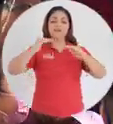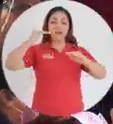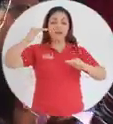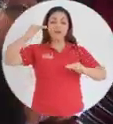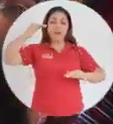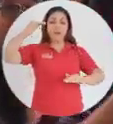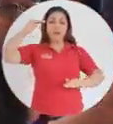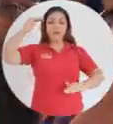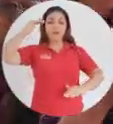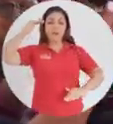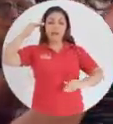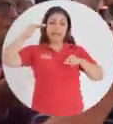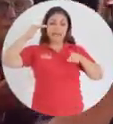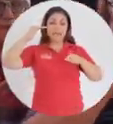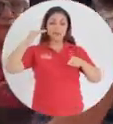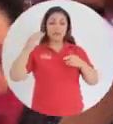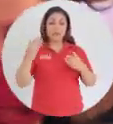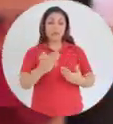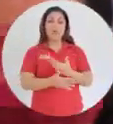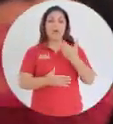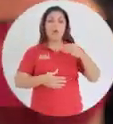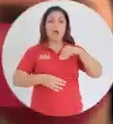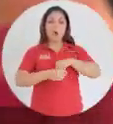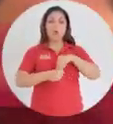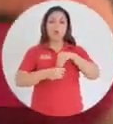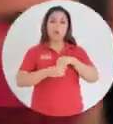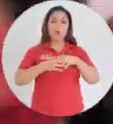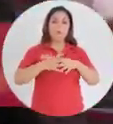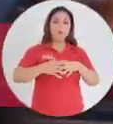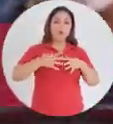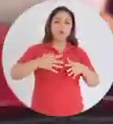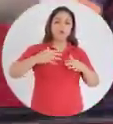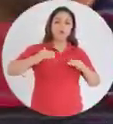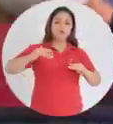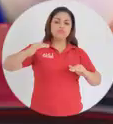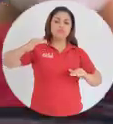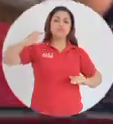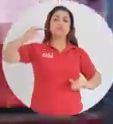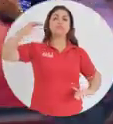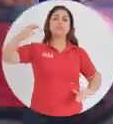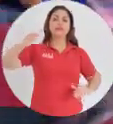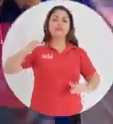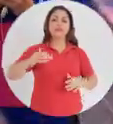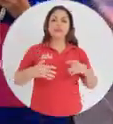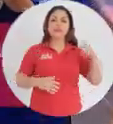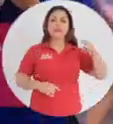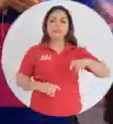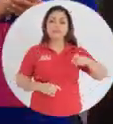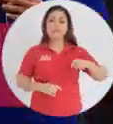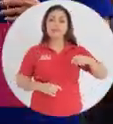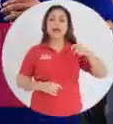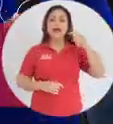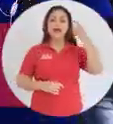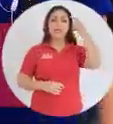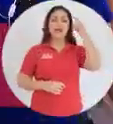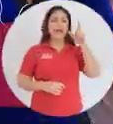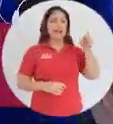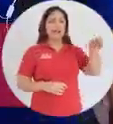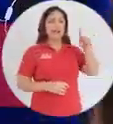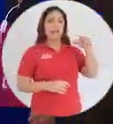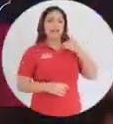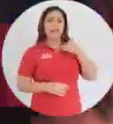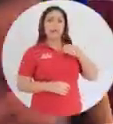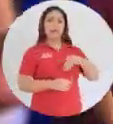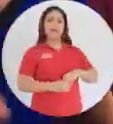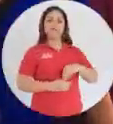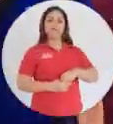poco. Y entonces esa nueva acumulación también requiere, para los que acumulan, para los que tienen el